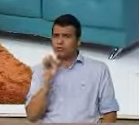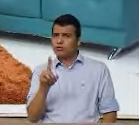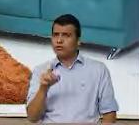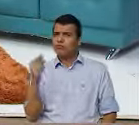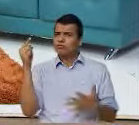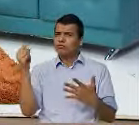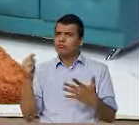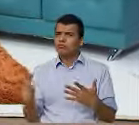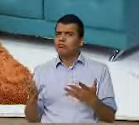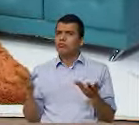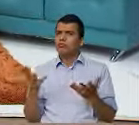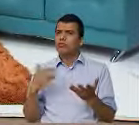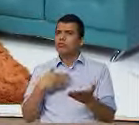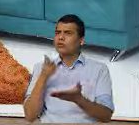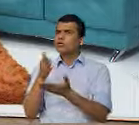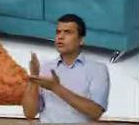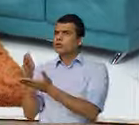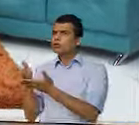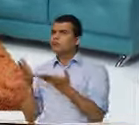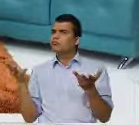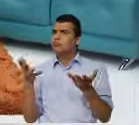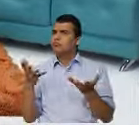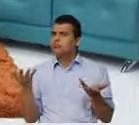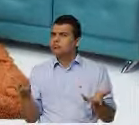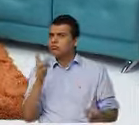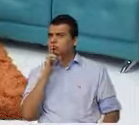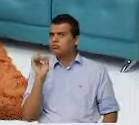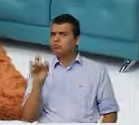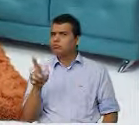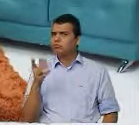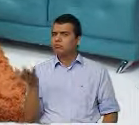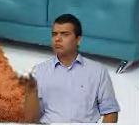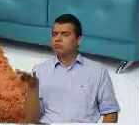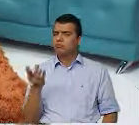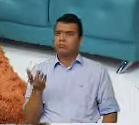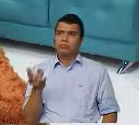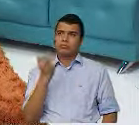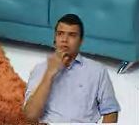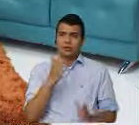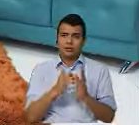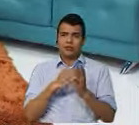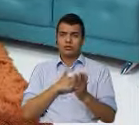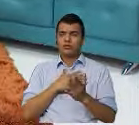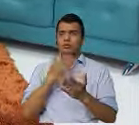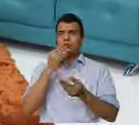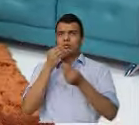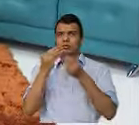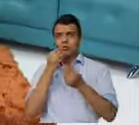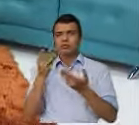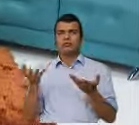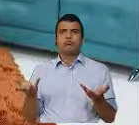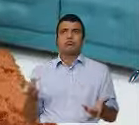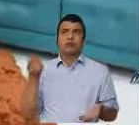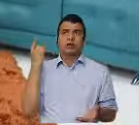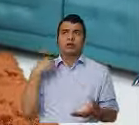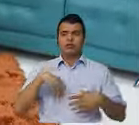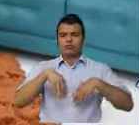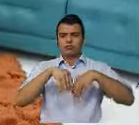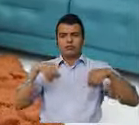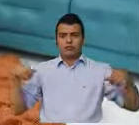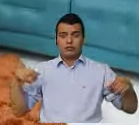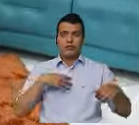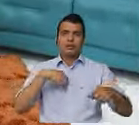qué parte uno puede adquirir estos productos. Por decir, si uno come muchas harinas, es